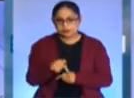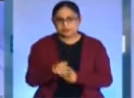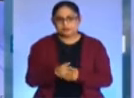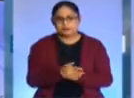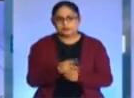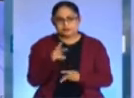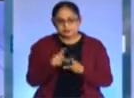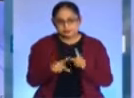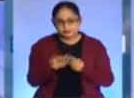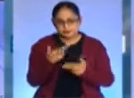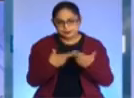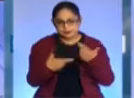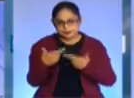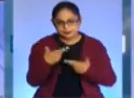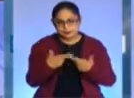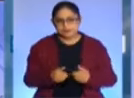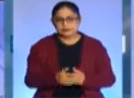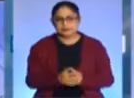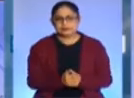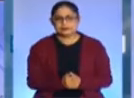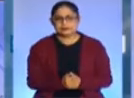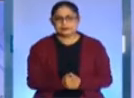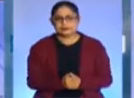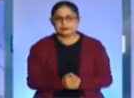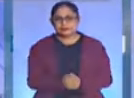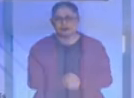comunicación. Hacemos una pausa, regresamos con más.